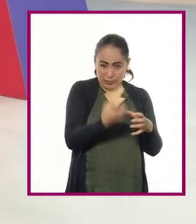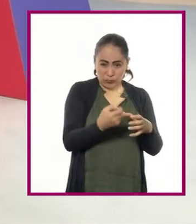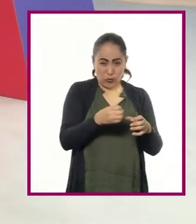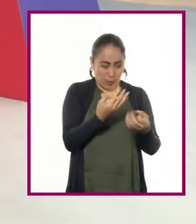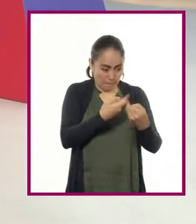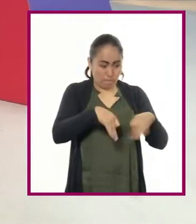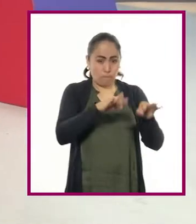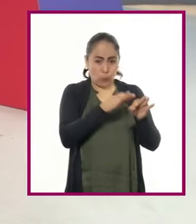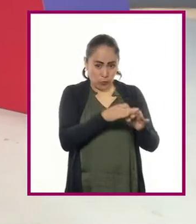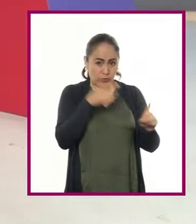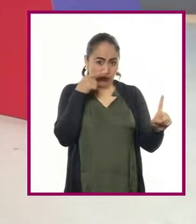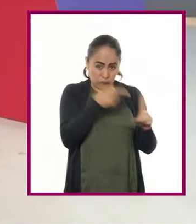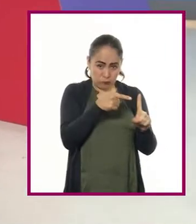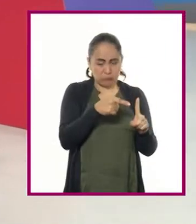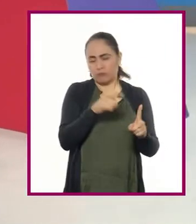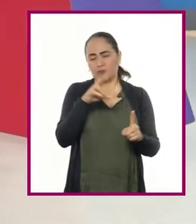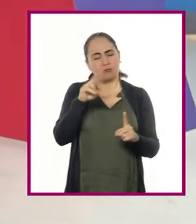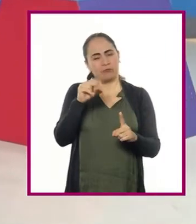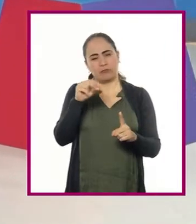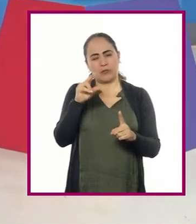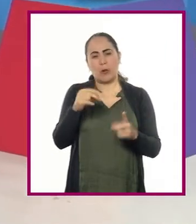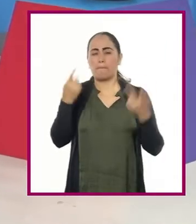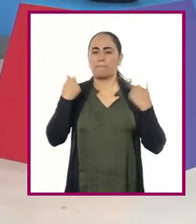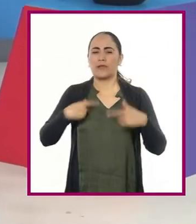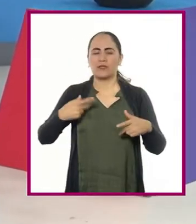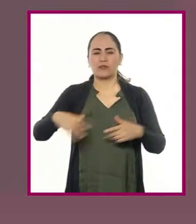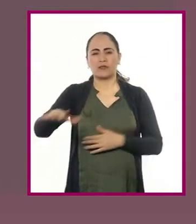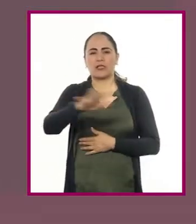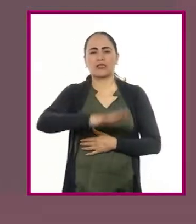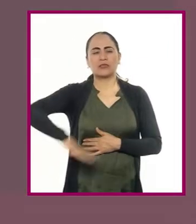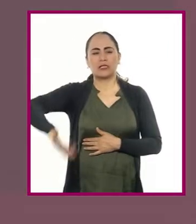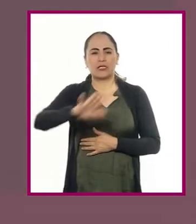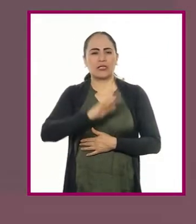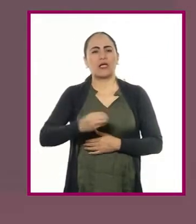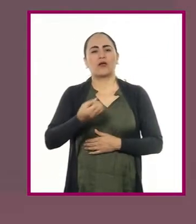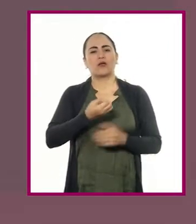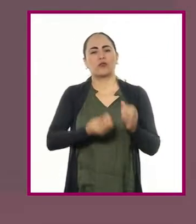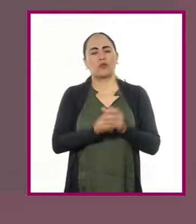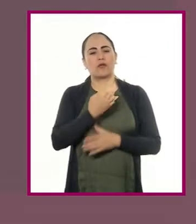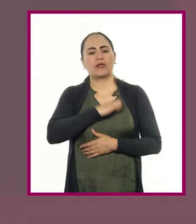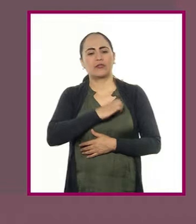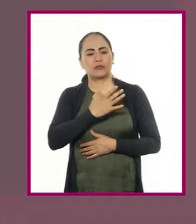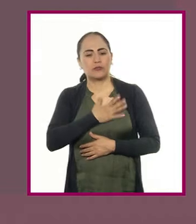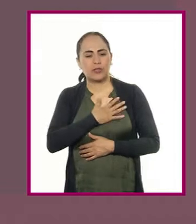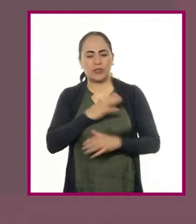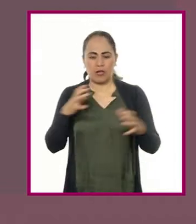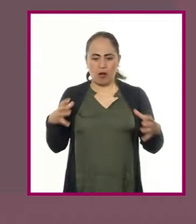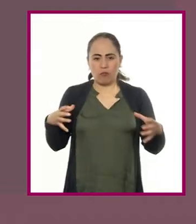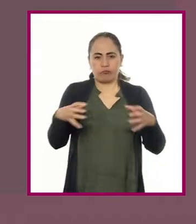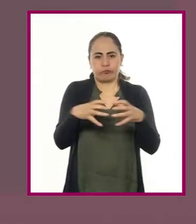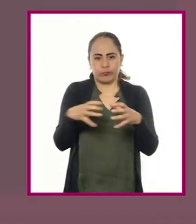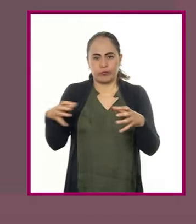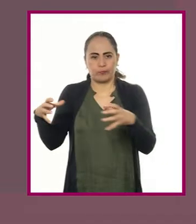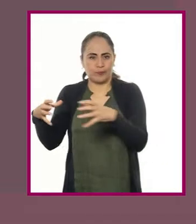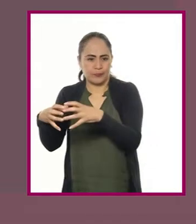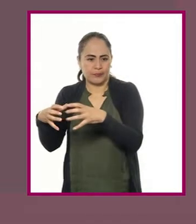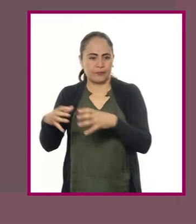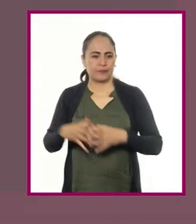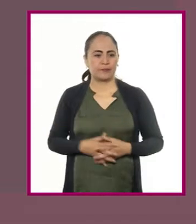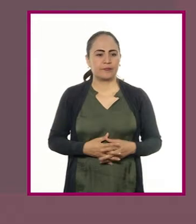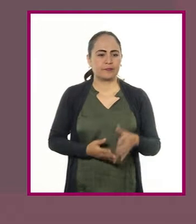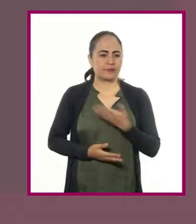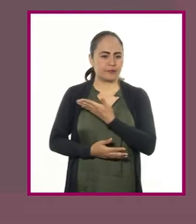en aquella época, puesto que la sociedad novohispana era estamental y corporativa. La razón de